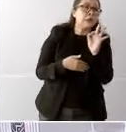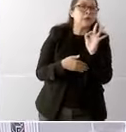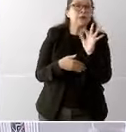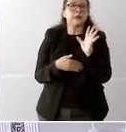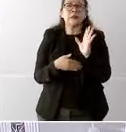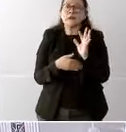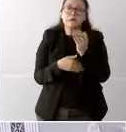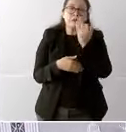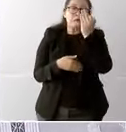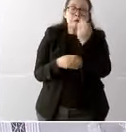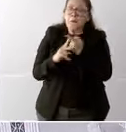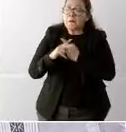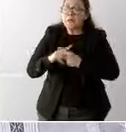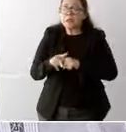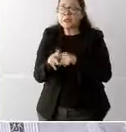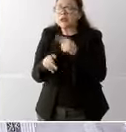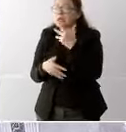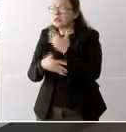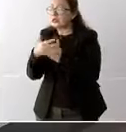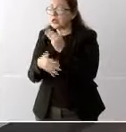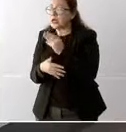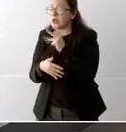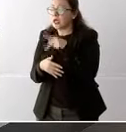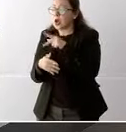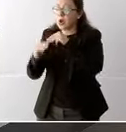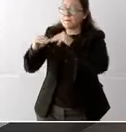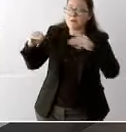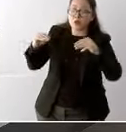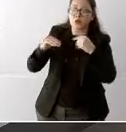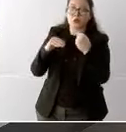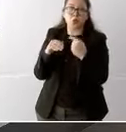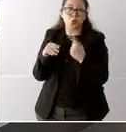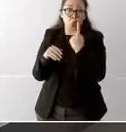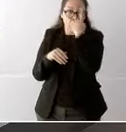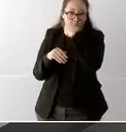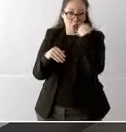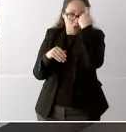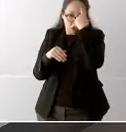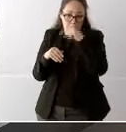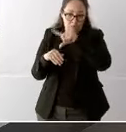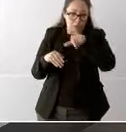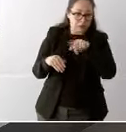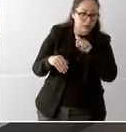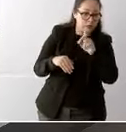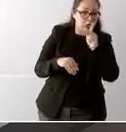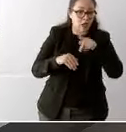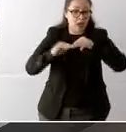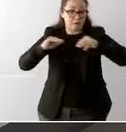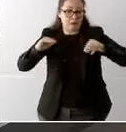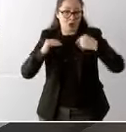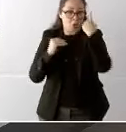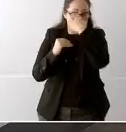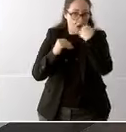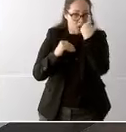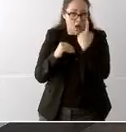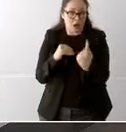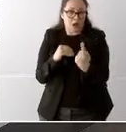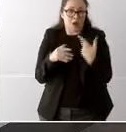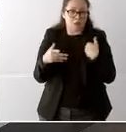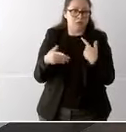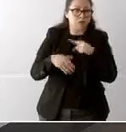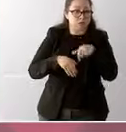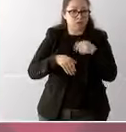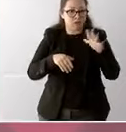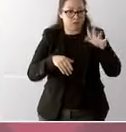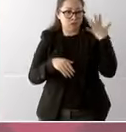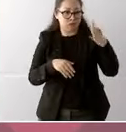por hora a 30 kilómetros por hora, ya vamos a tener abierta esa vía.